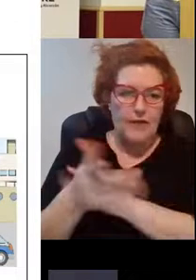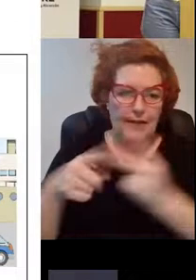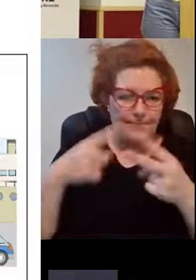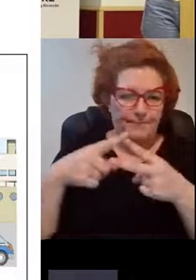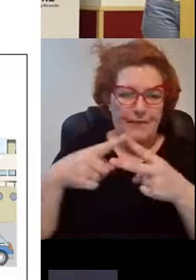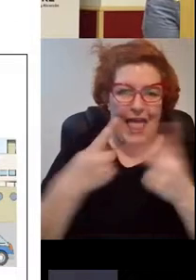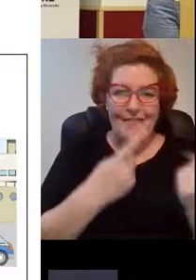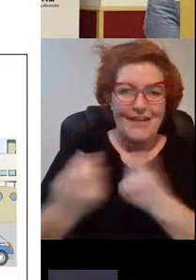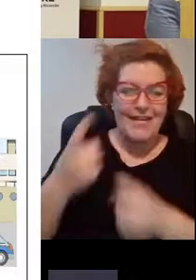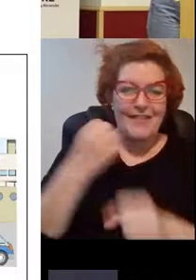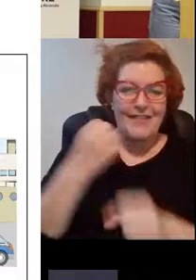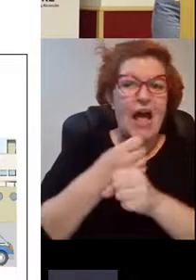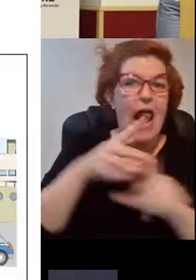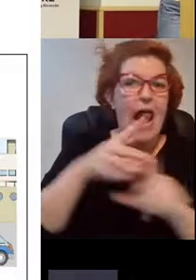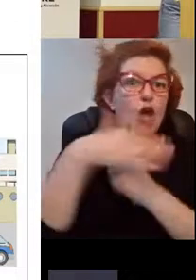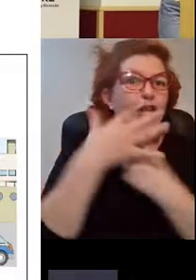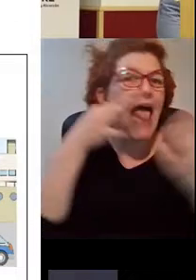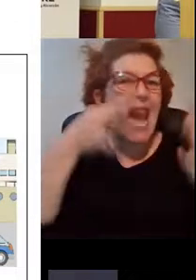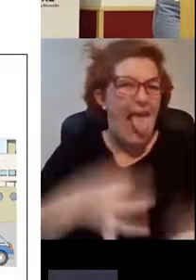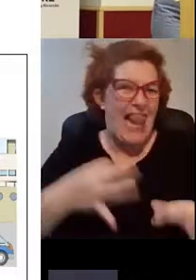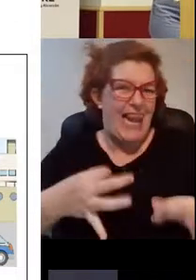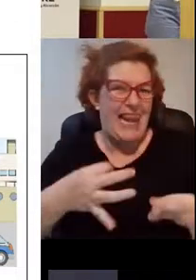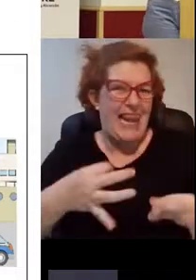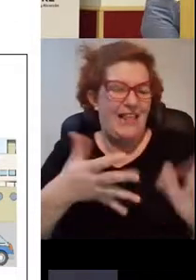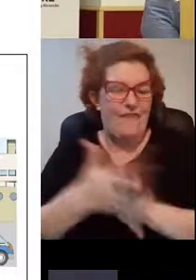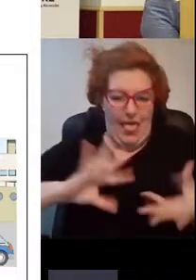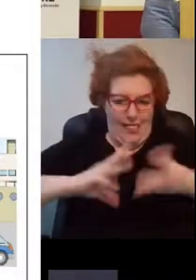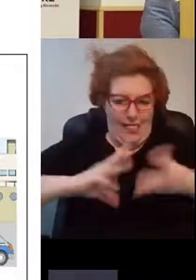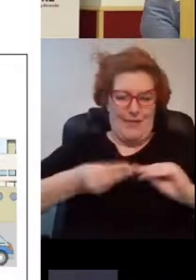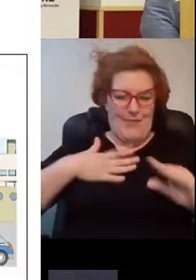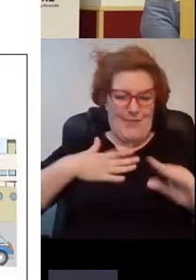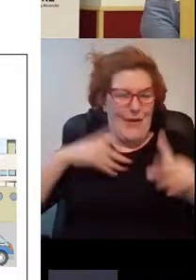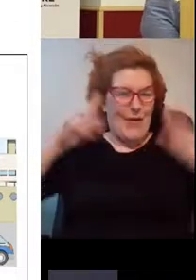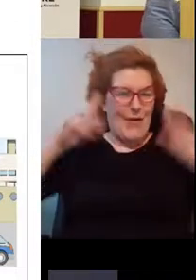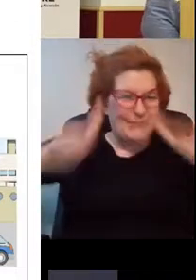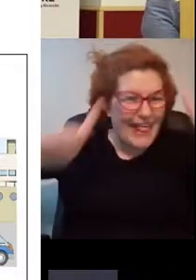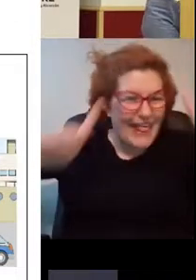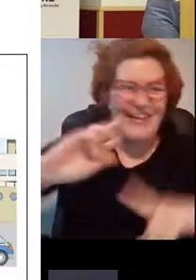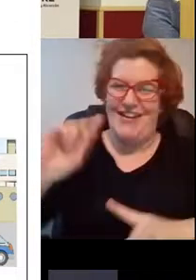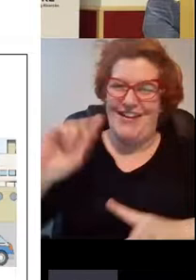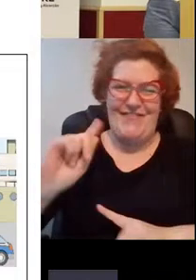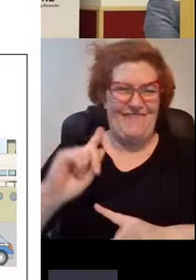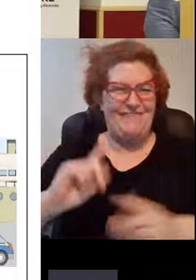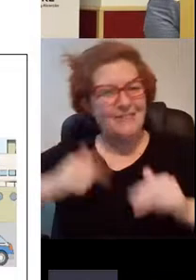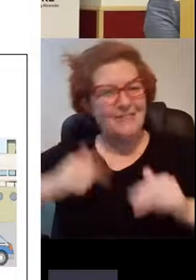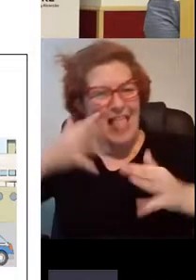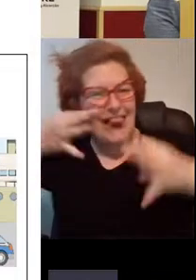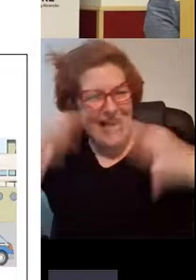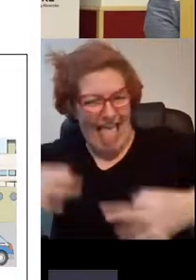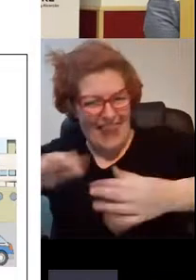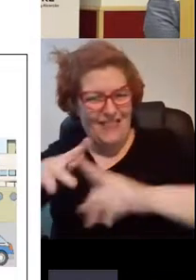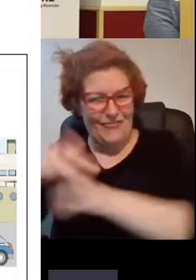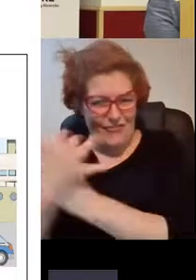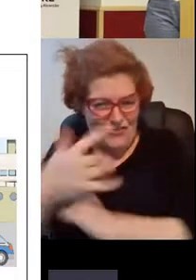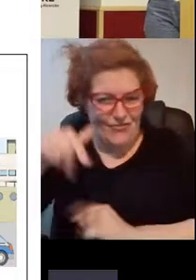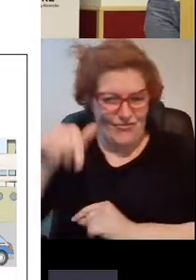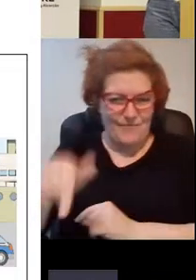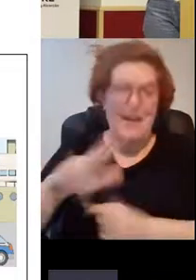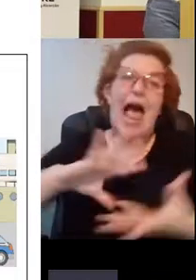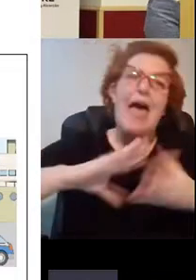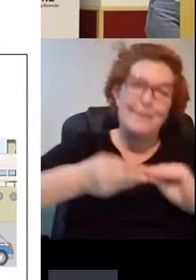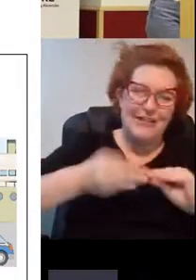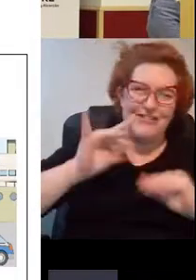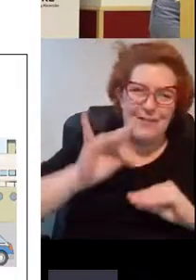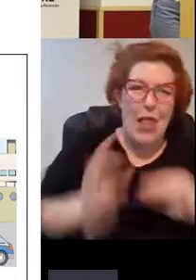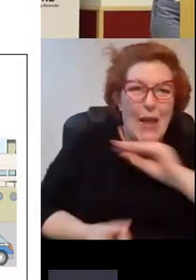trabajar con textos reales, es decir, no adaptados con fines pedagógicos, adaptados sí, pero no creados